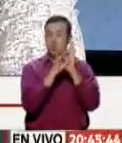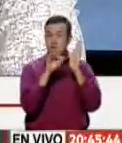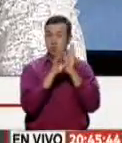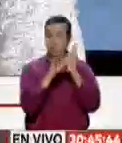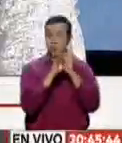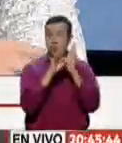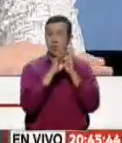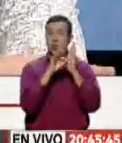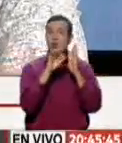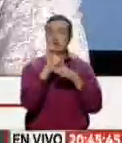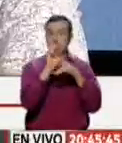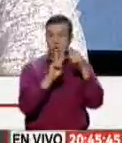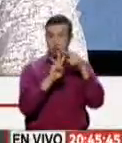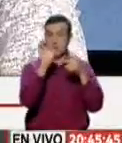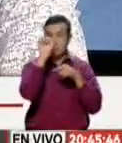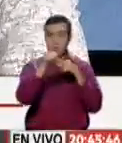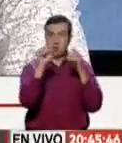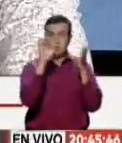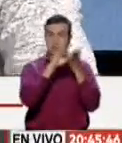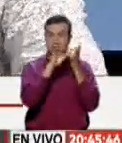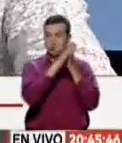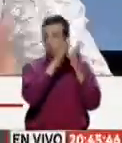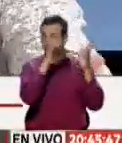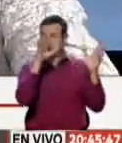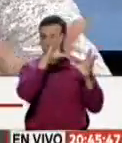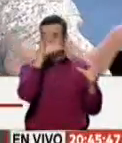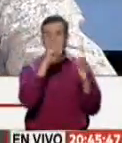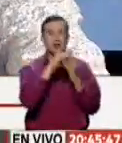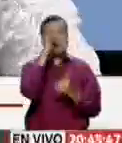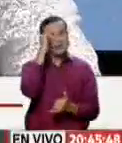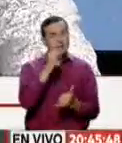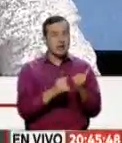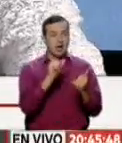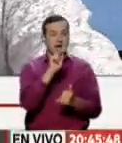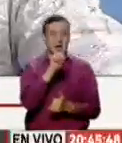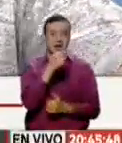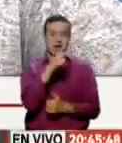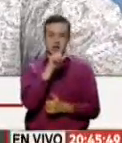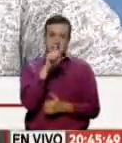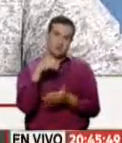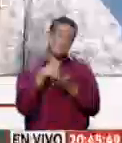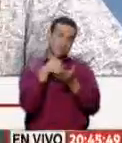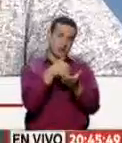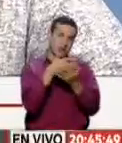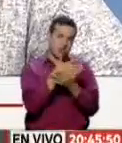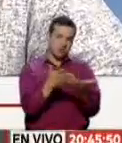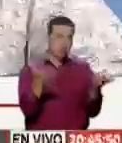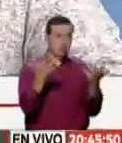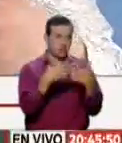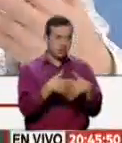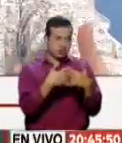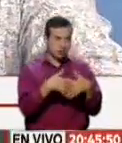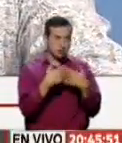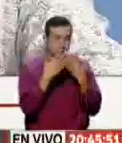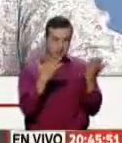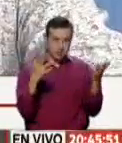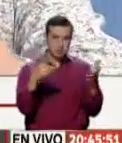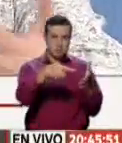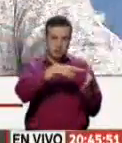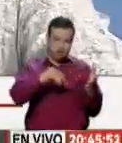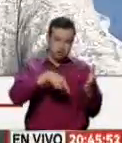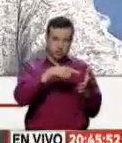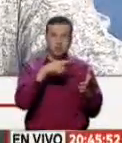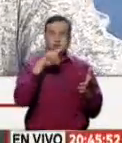de Ecuador TV, lo pueden volver a ver completamente. Y al final, bueno, a Ángel se le dan premios que son tipo maquinaria, una amasadora,